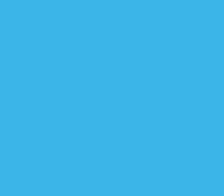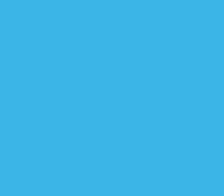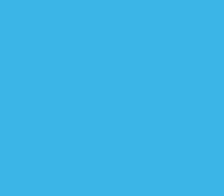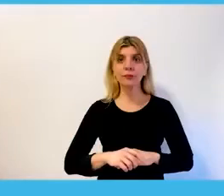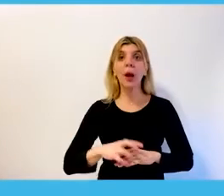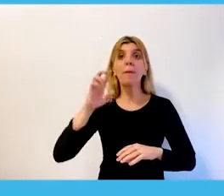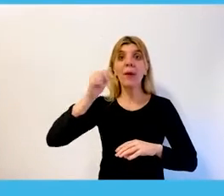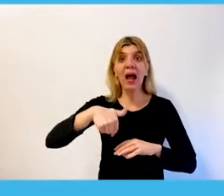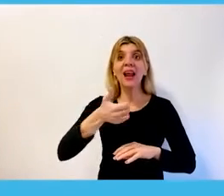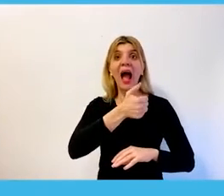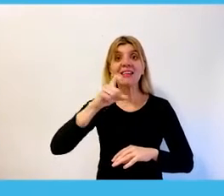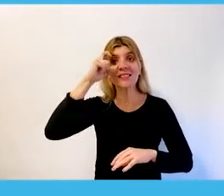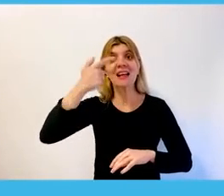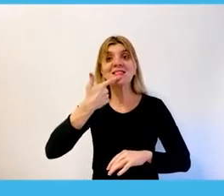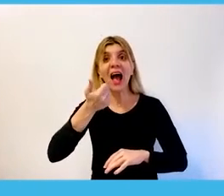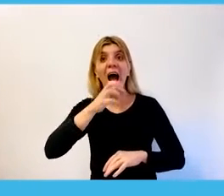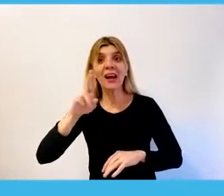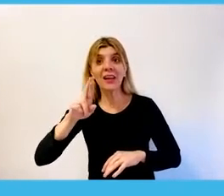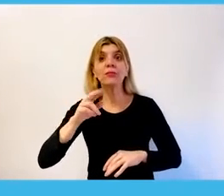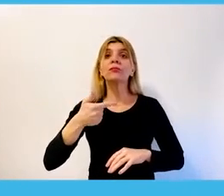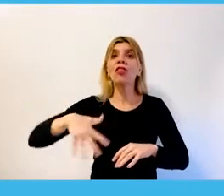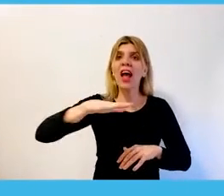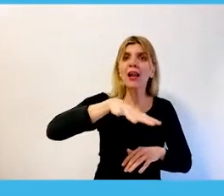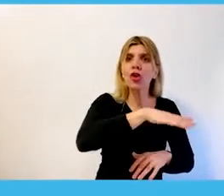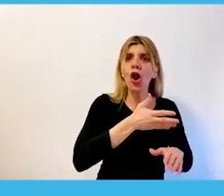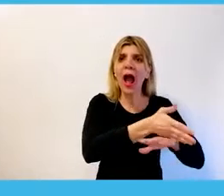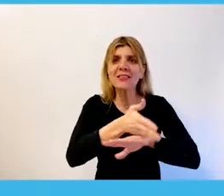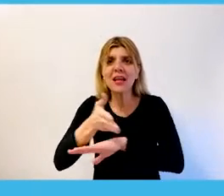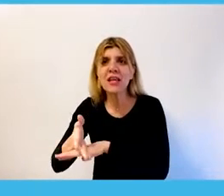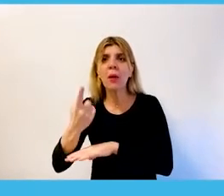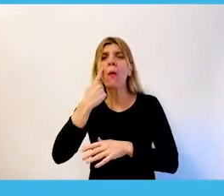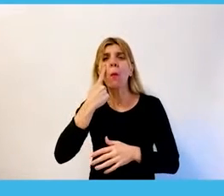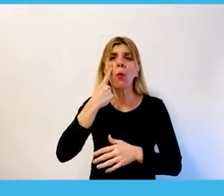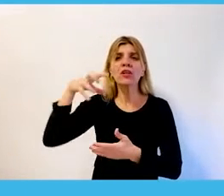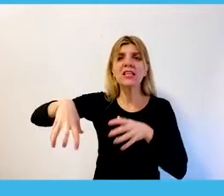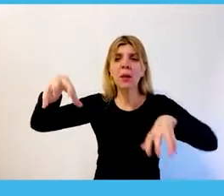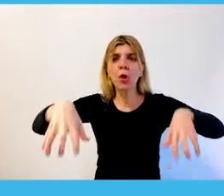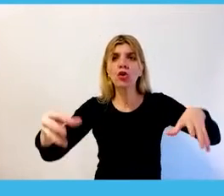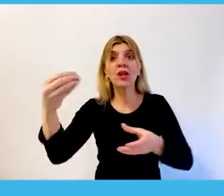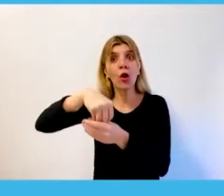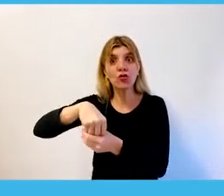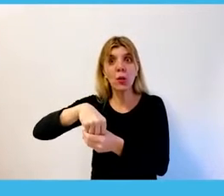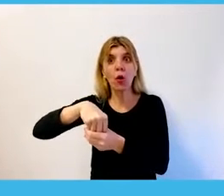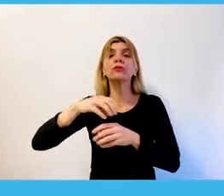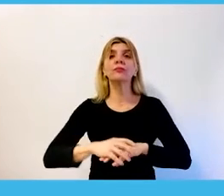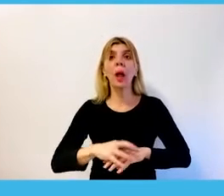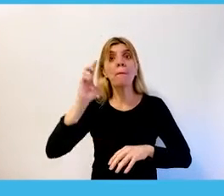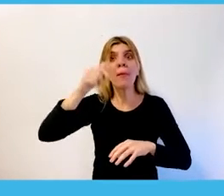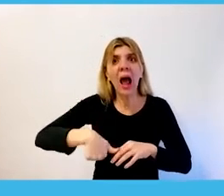etapas. Son como objetivo que tienen que cumplir los gobiernos locales para poder, a medida que avanza en estas etapas,